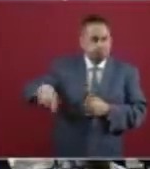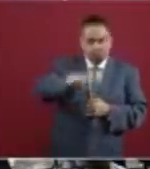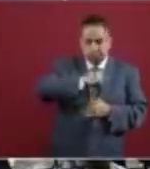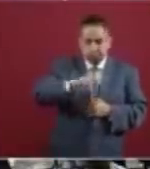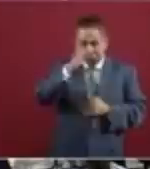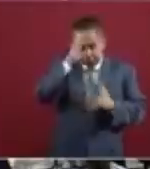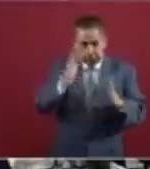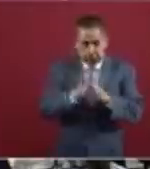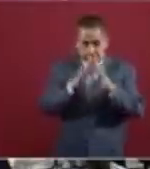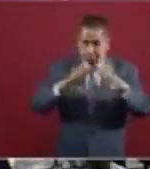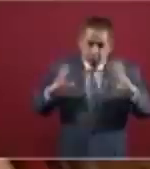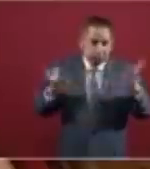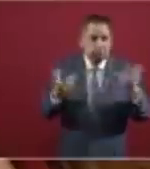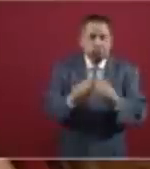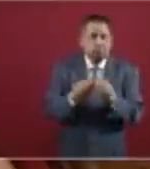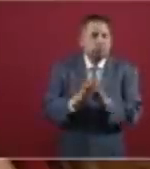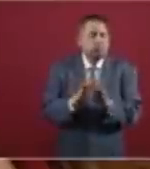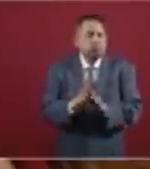de estas dos fuerzas.